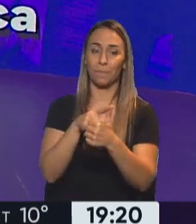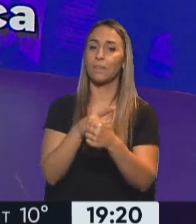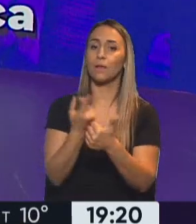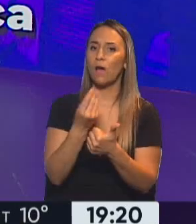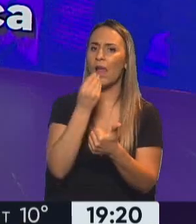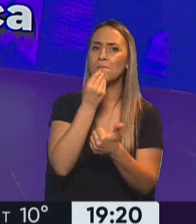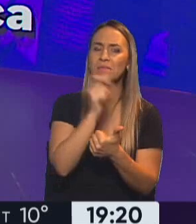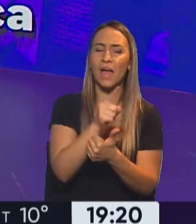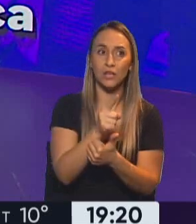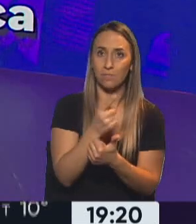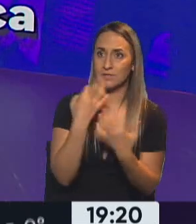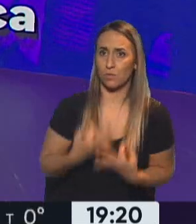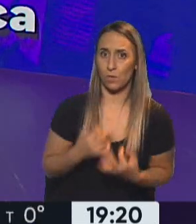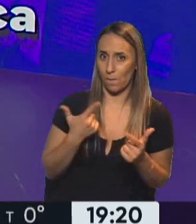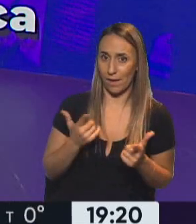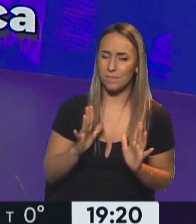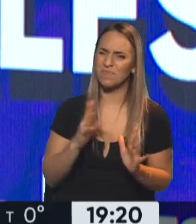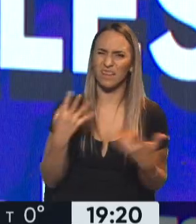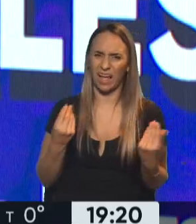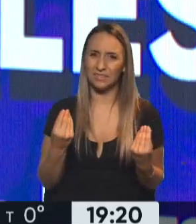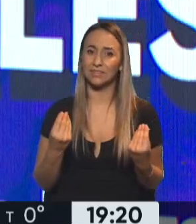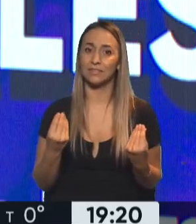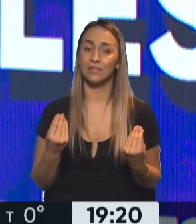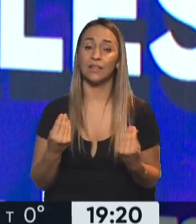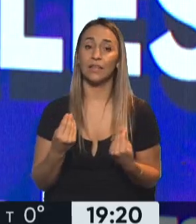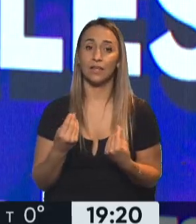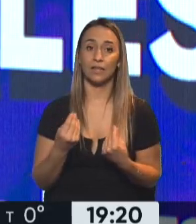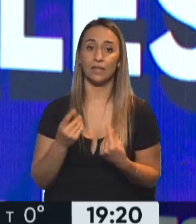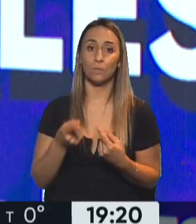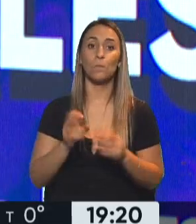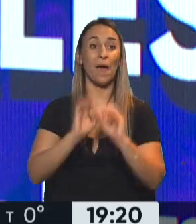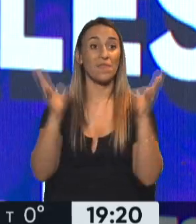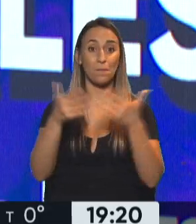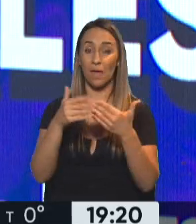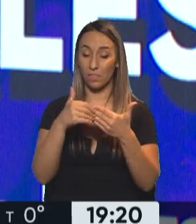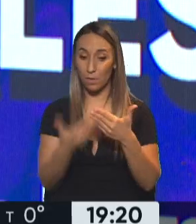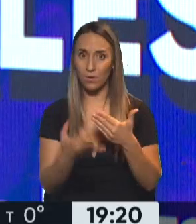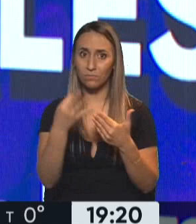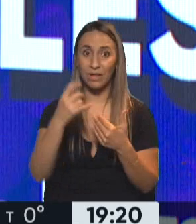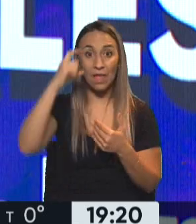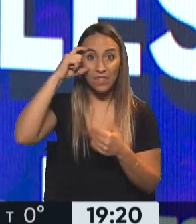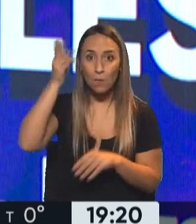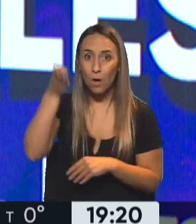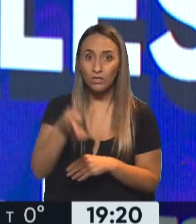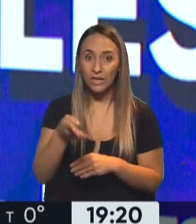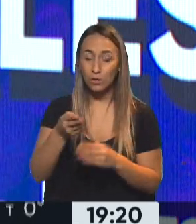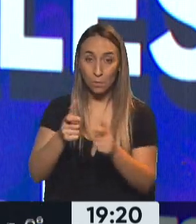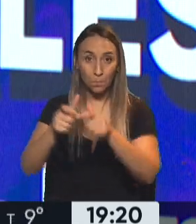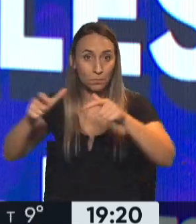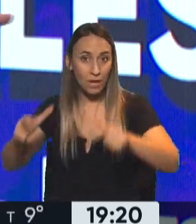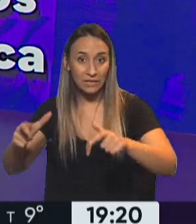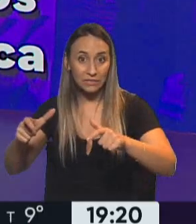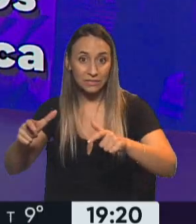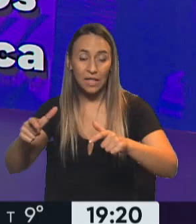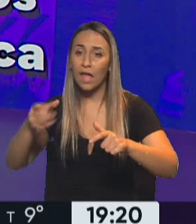ONU Mujeres, incluso en lo que tiene que ver con inseguridad alimentaria y sobre todo después de la pandemia, un 10% más al menos lo sufren